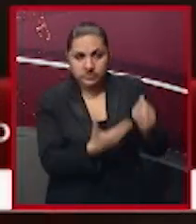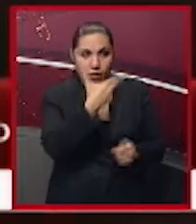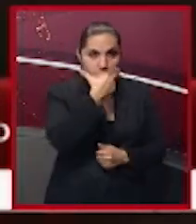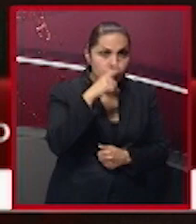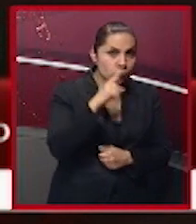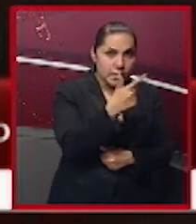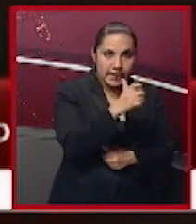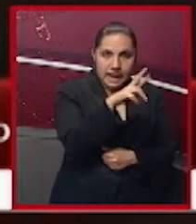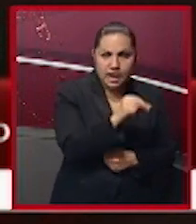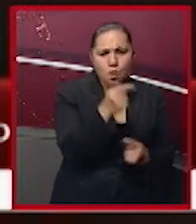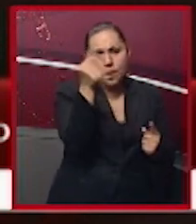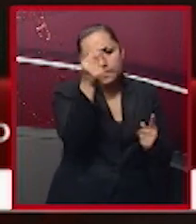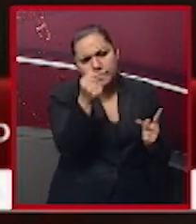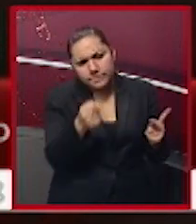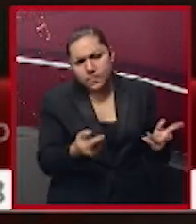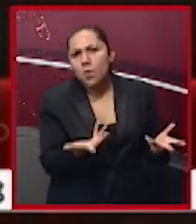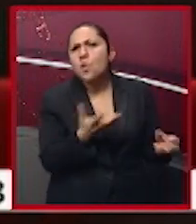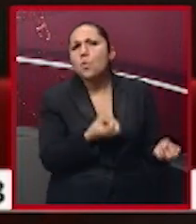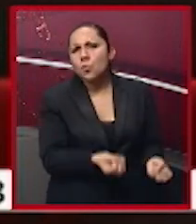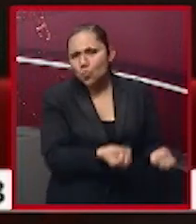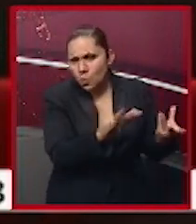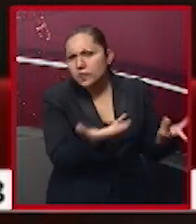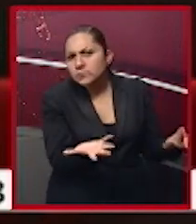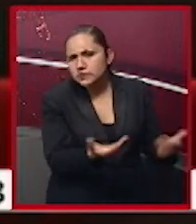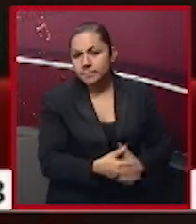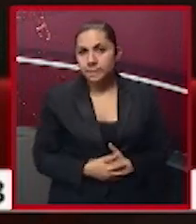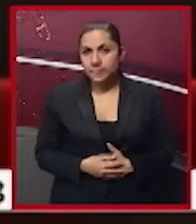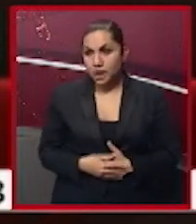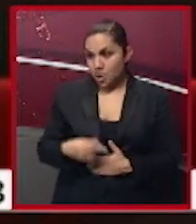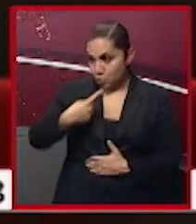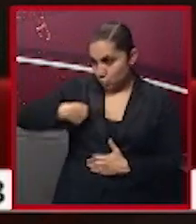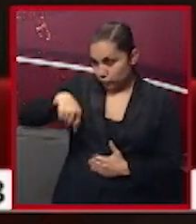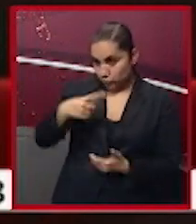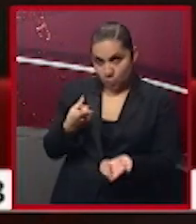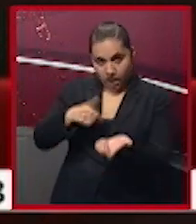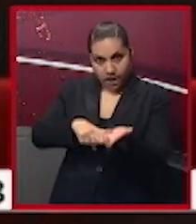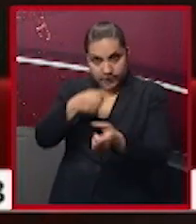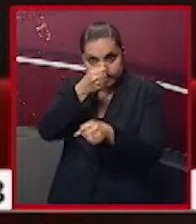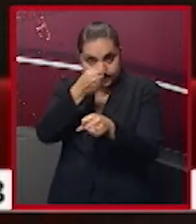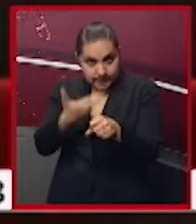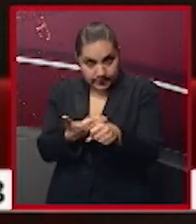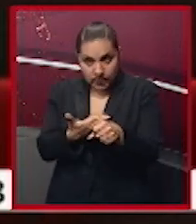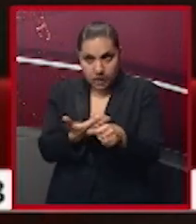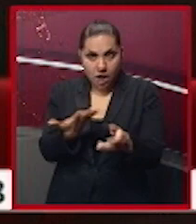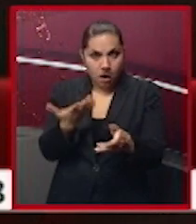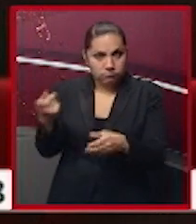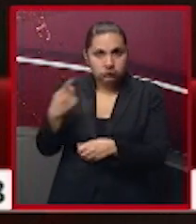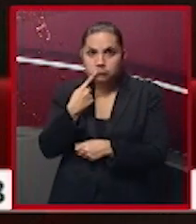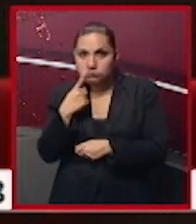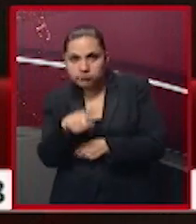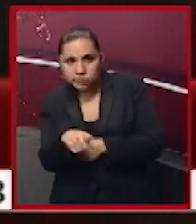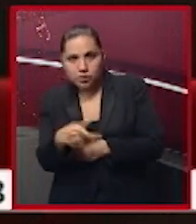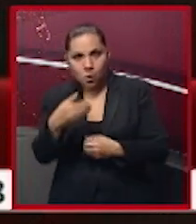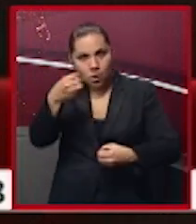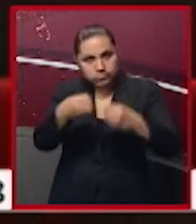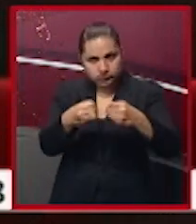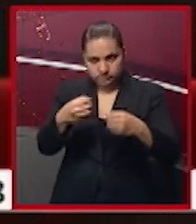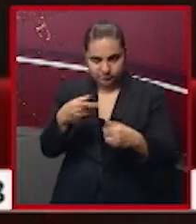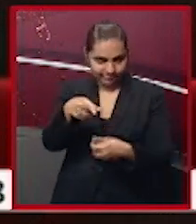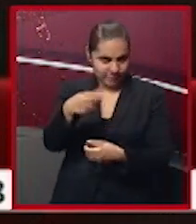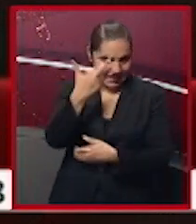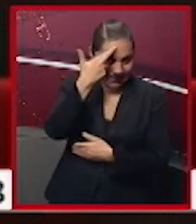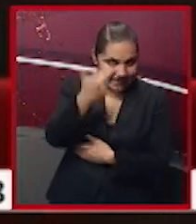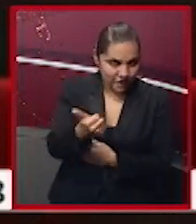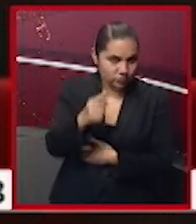tenemos funcionarios procesados por delitos o faltas de naturaleza sexual ni denuncias por violencia de género,